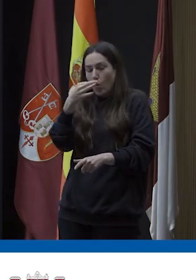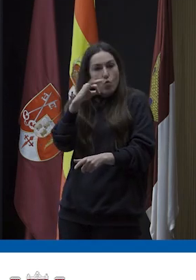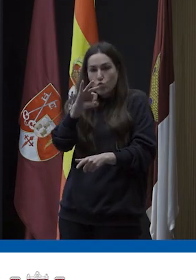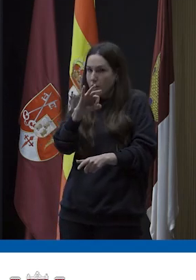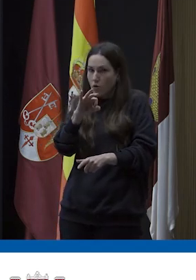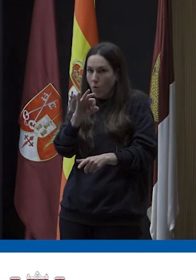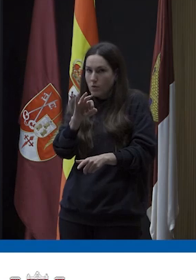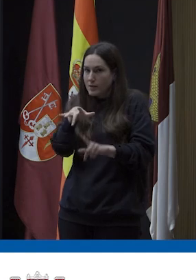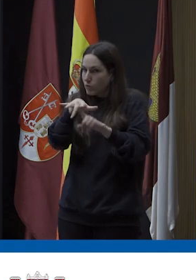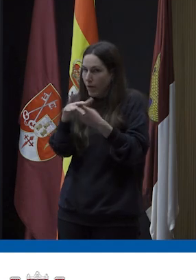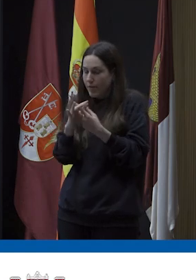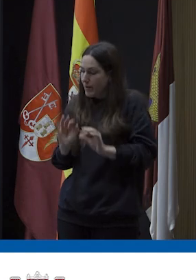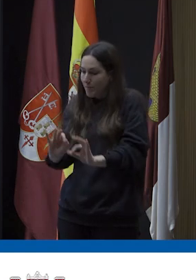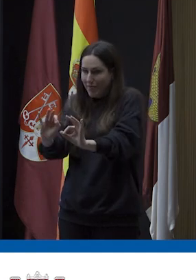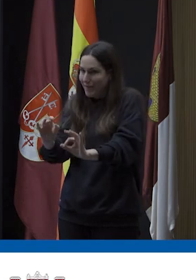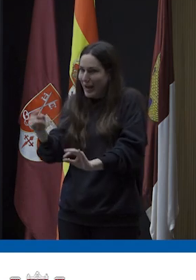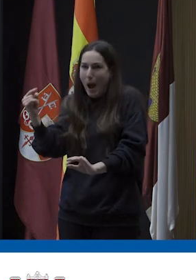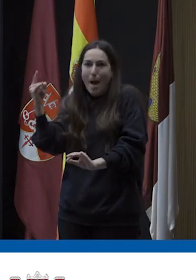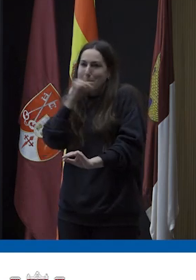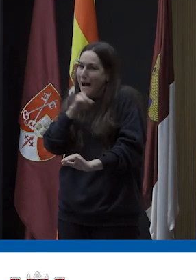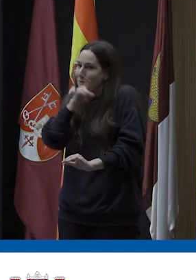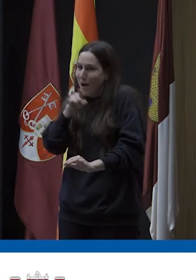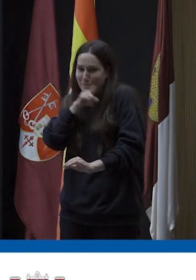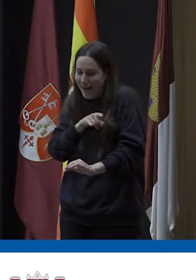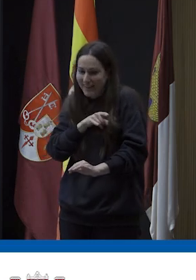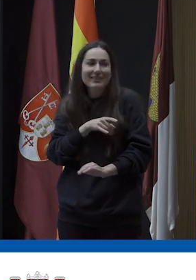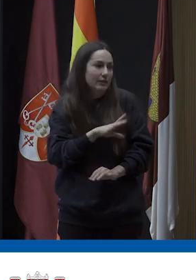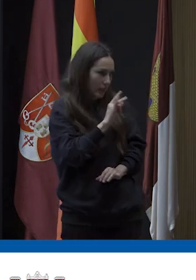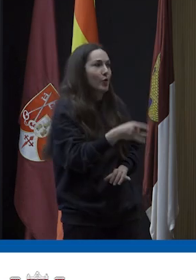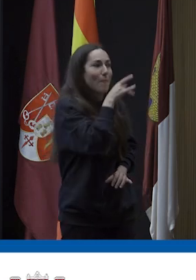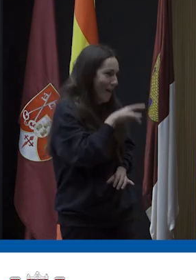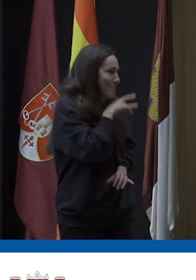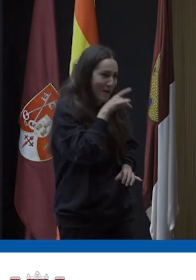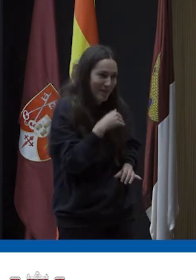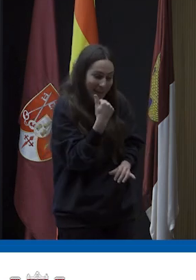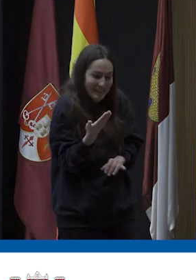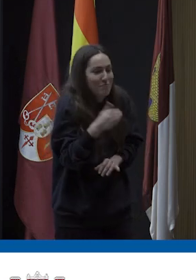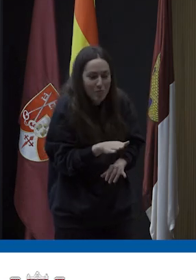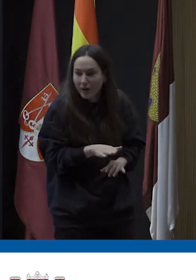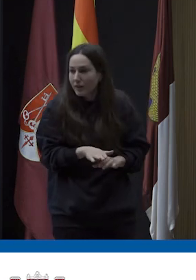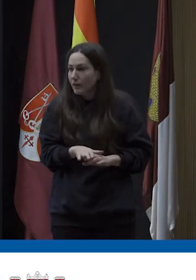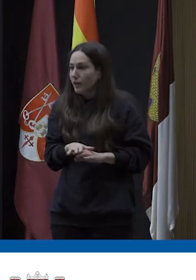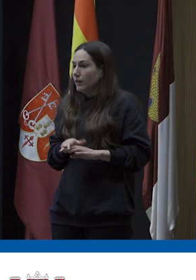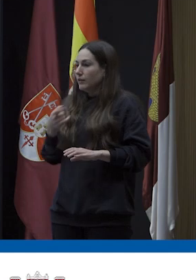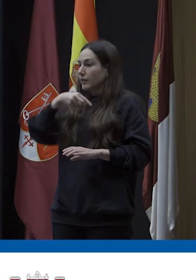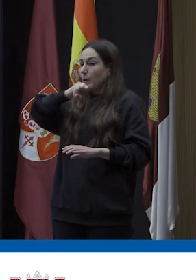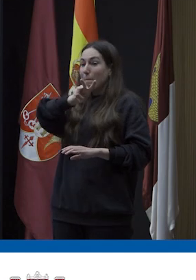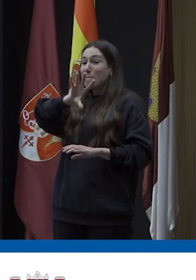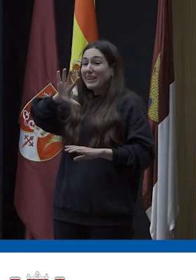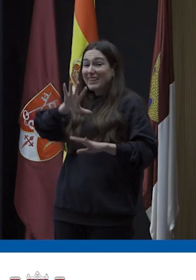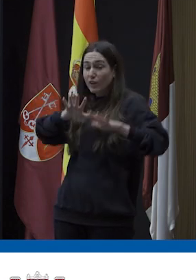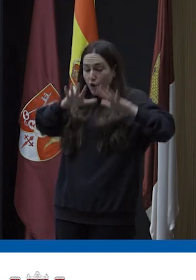estuve fatal. ¿No? Sí. Si llevaste eso puesto, sí. Tuvieron que darme 25 descargas